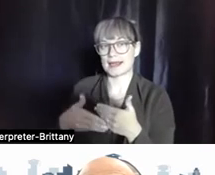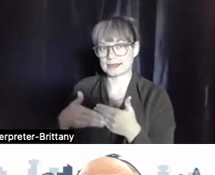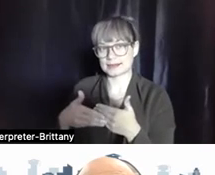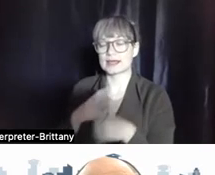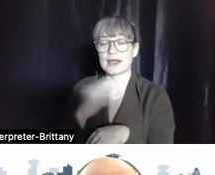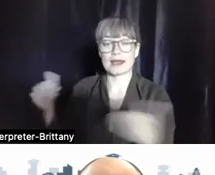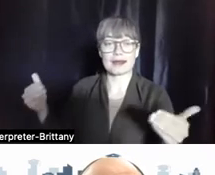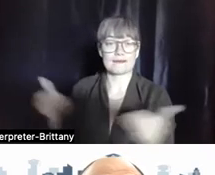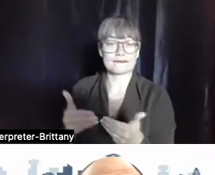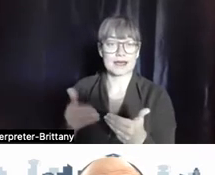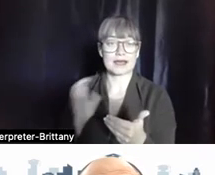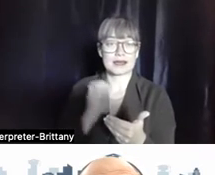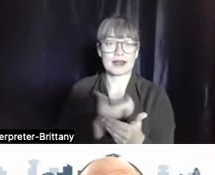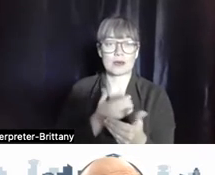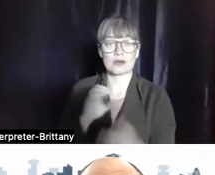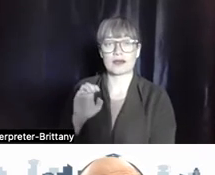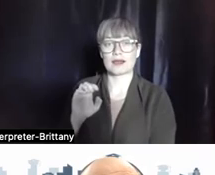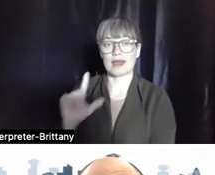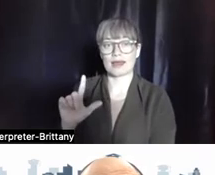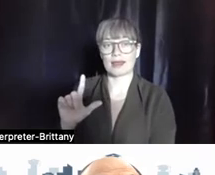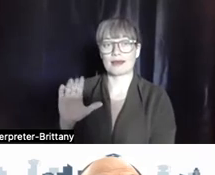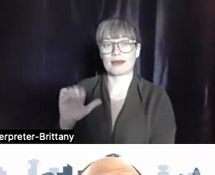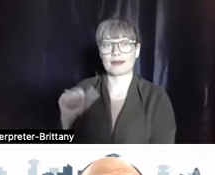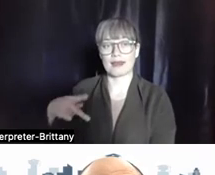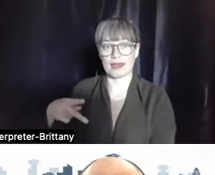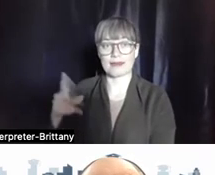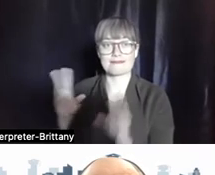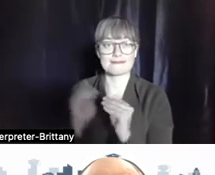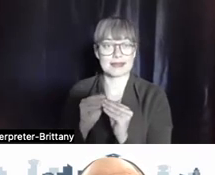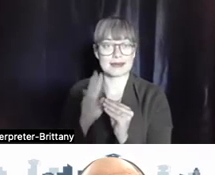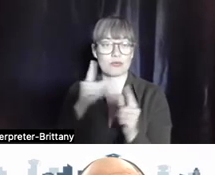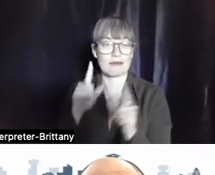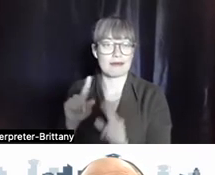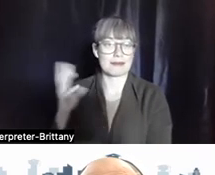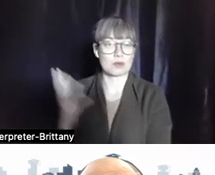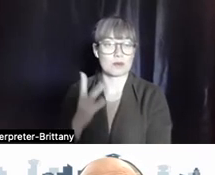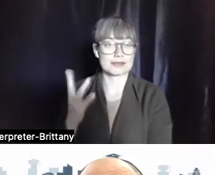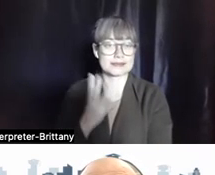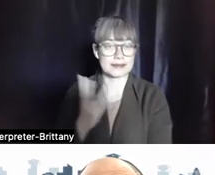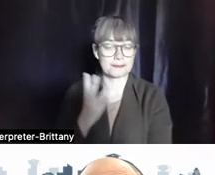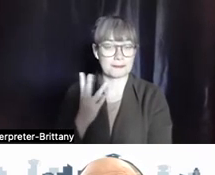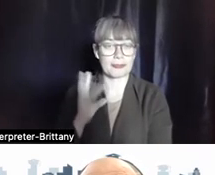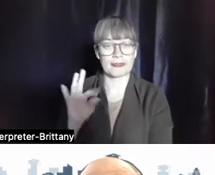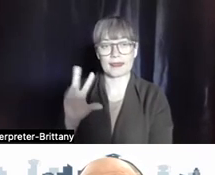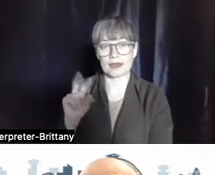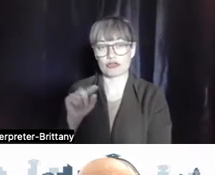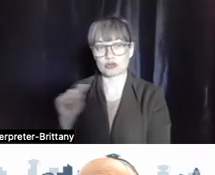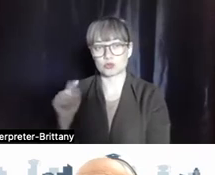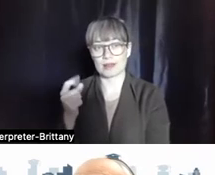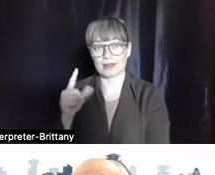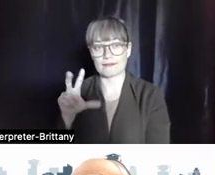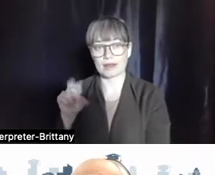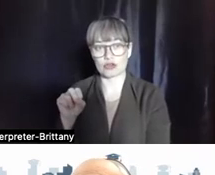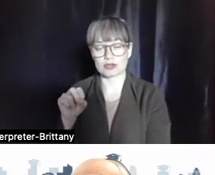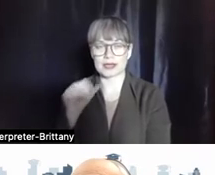el próximo. Y les quiero invitar a nuestra reunión del LCAP, que se llevará a cabo el miércoles a la de